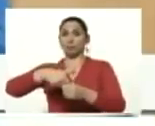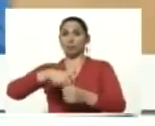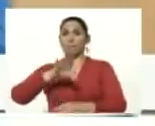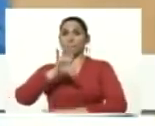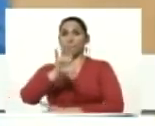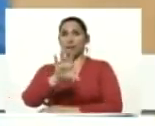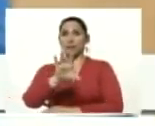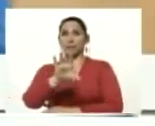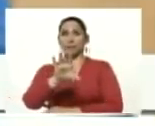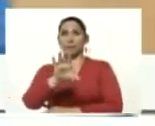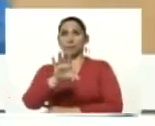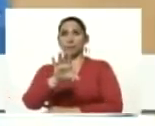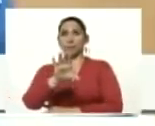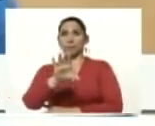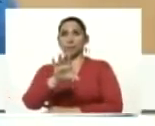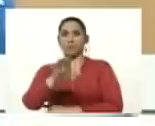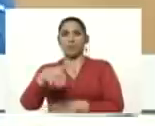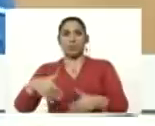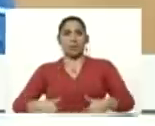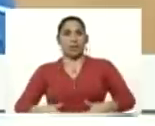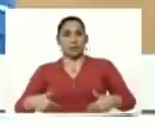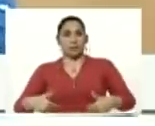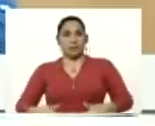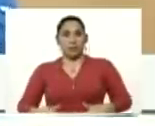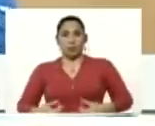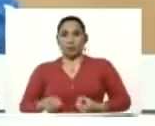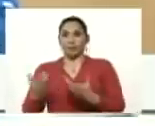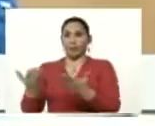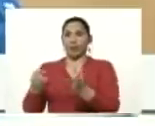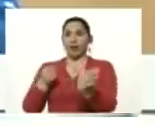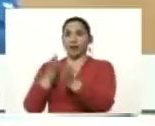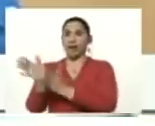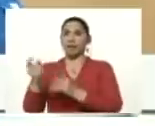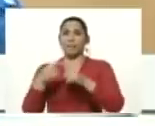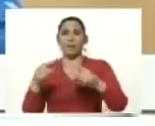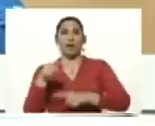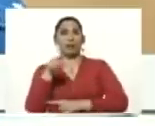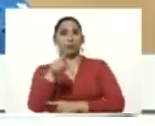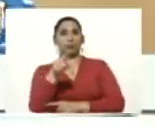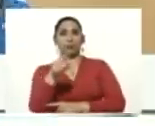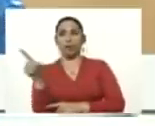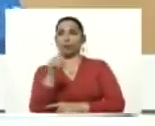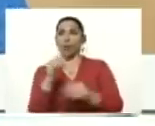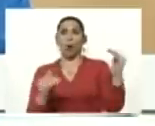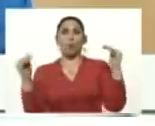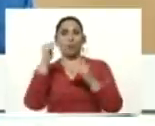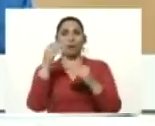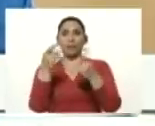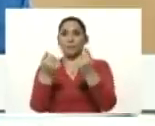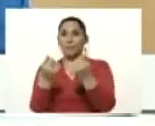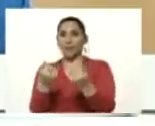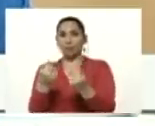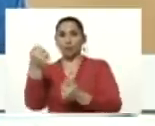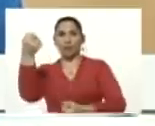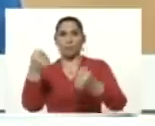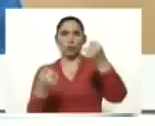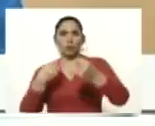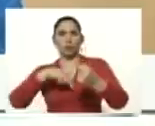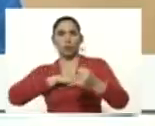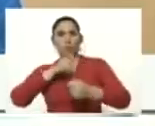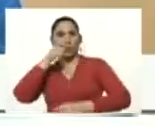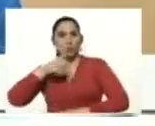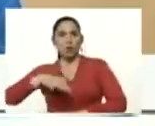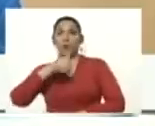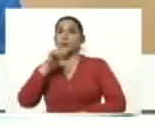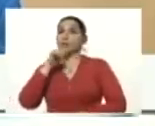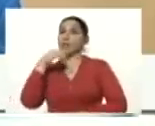país con sacrificio le entrega gratis para que usted no aumente los precios del transporte para nuestro pueblo. Quien lo